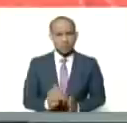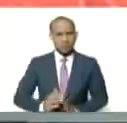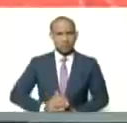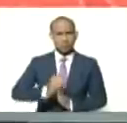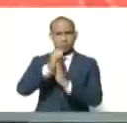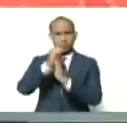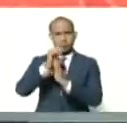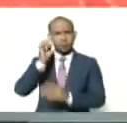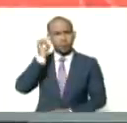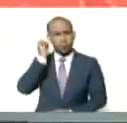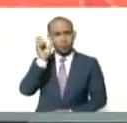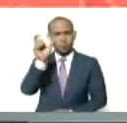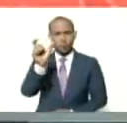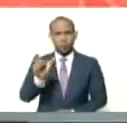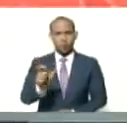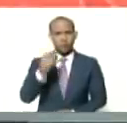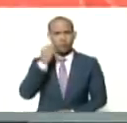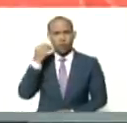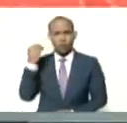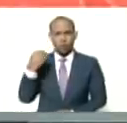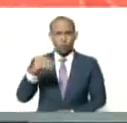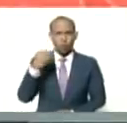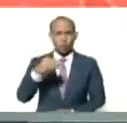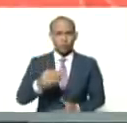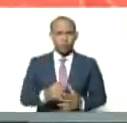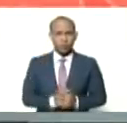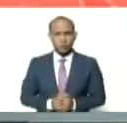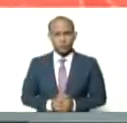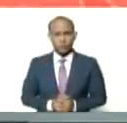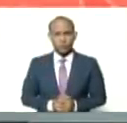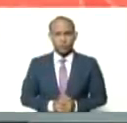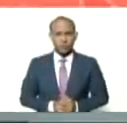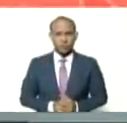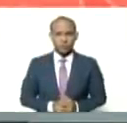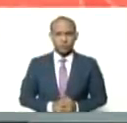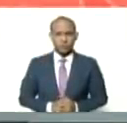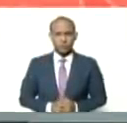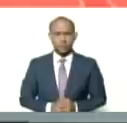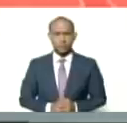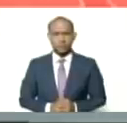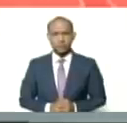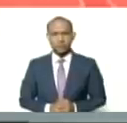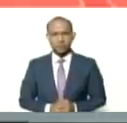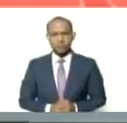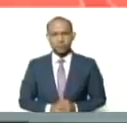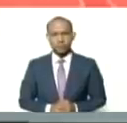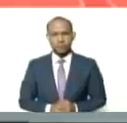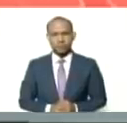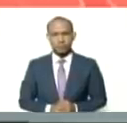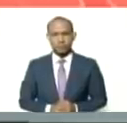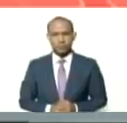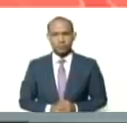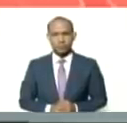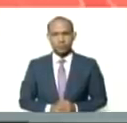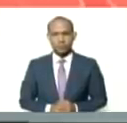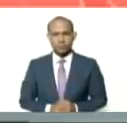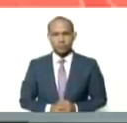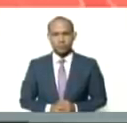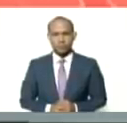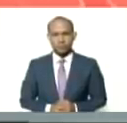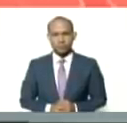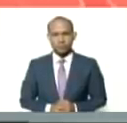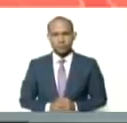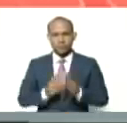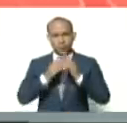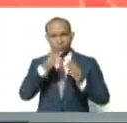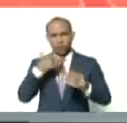lideresa de la juventud, Catherine Guanipa Miranda. Si quieres te quitas el